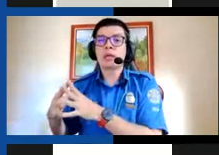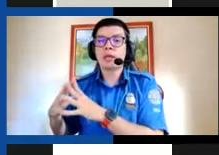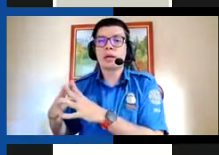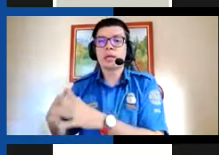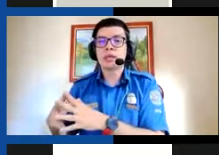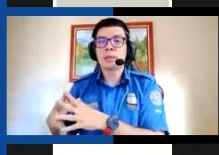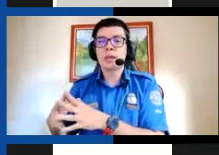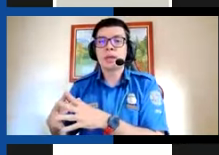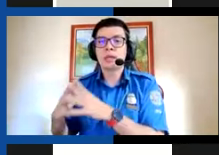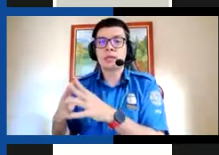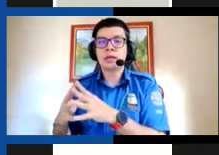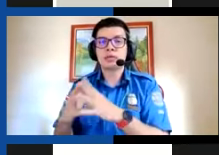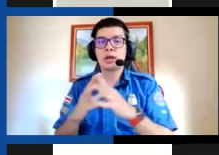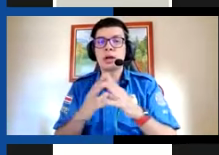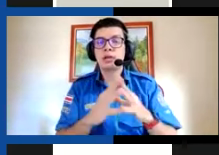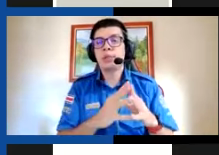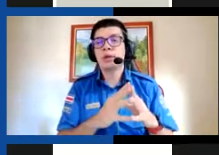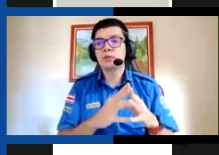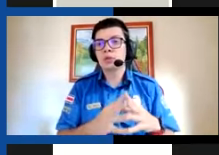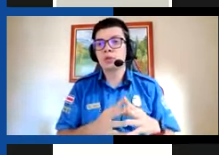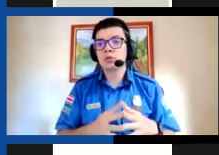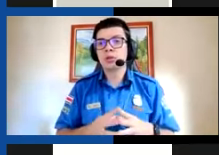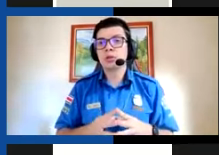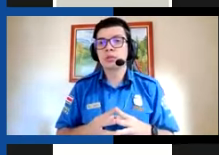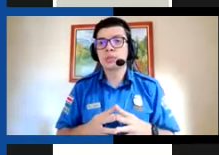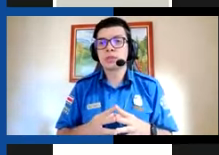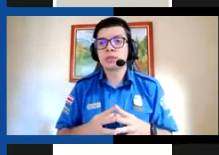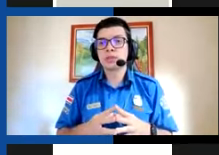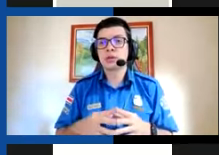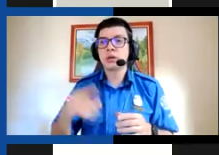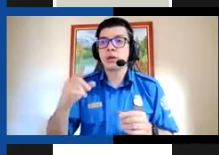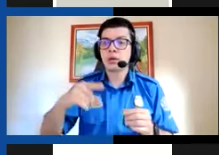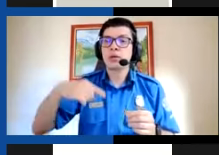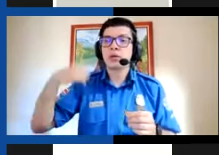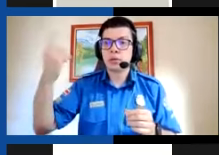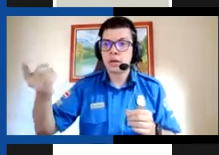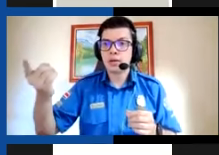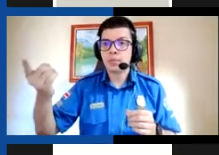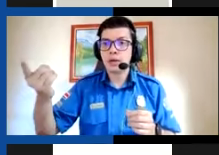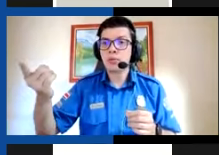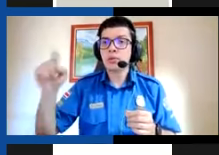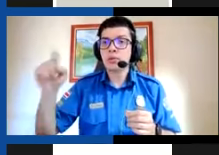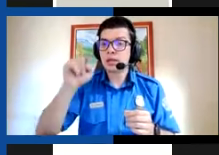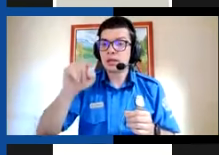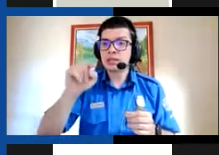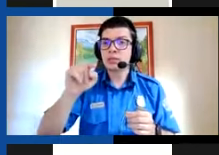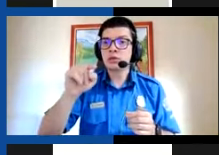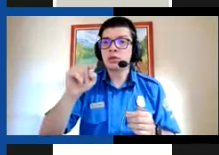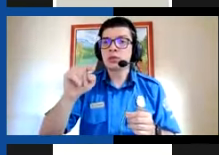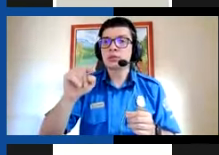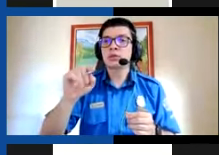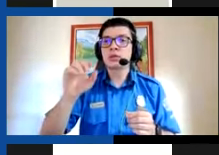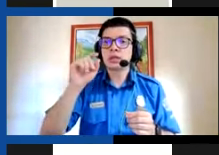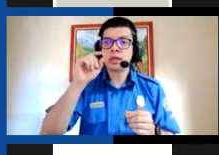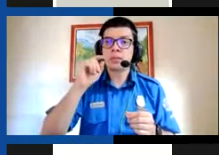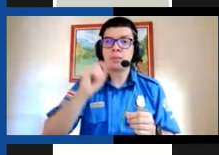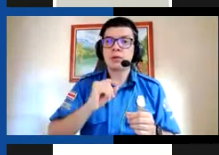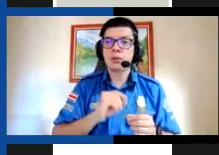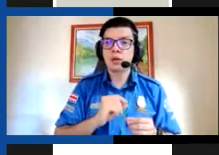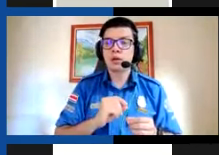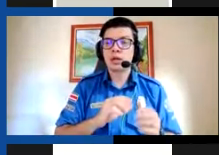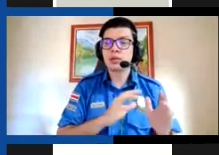norma de gas LP, que en este caso era el NFPA 58 que vimos en la presentación. Pero lo importantísimo de todo esto es que